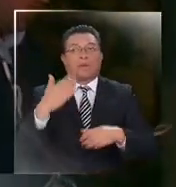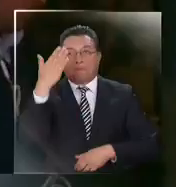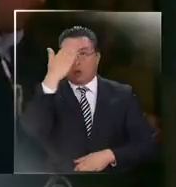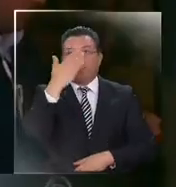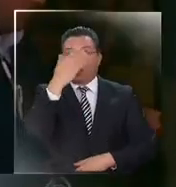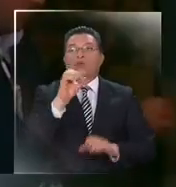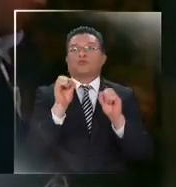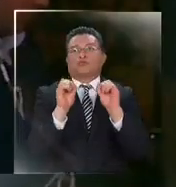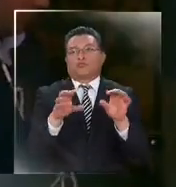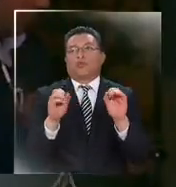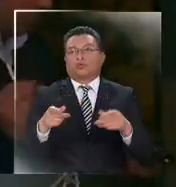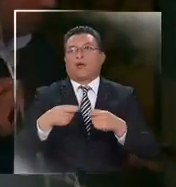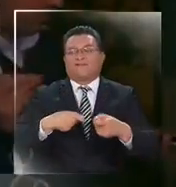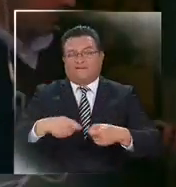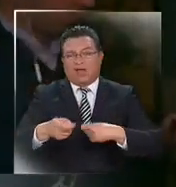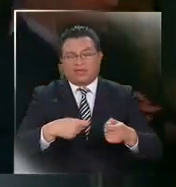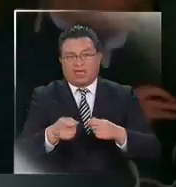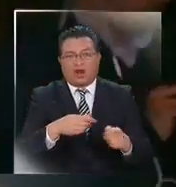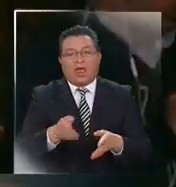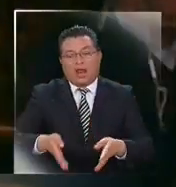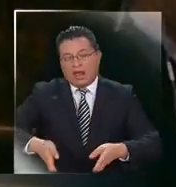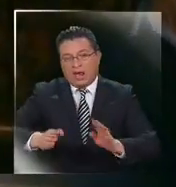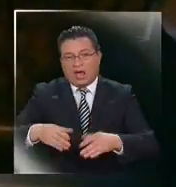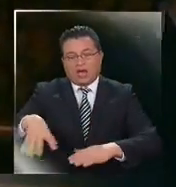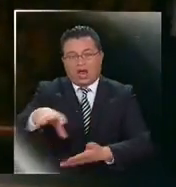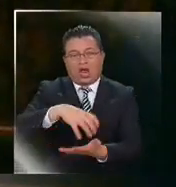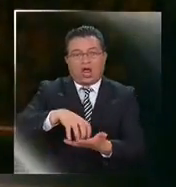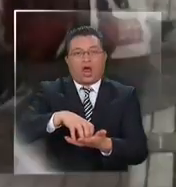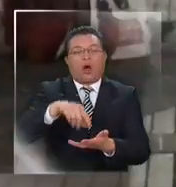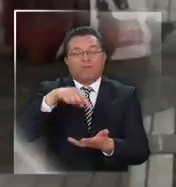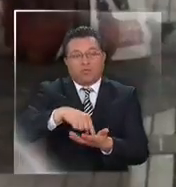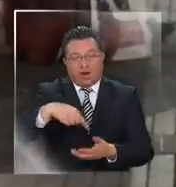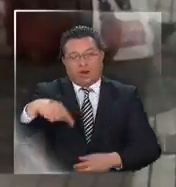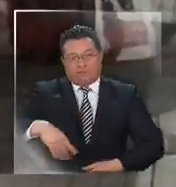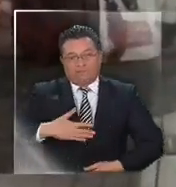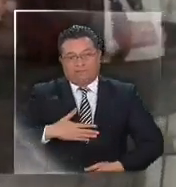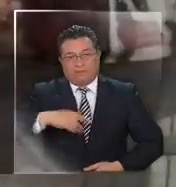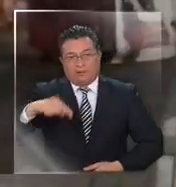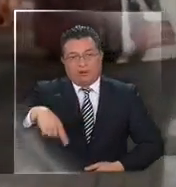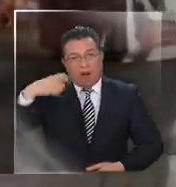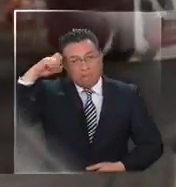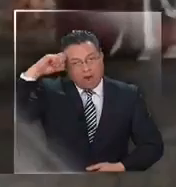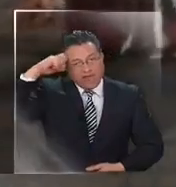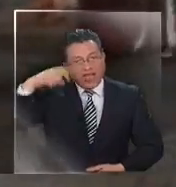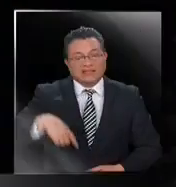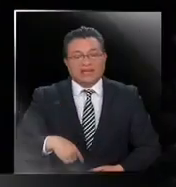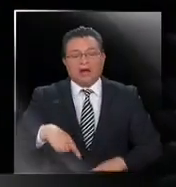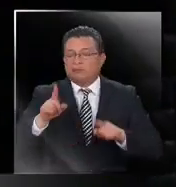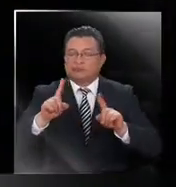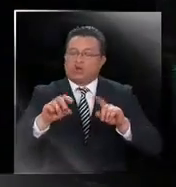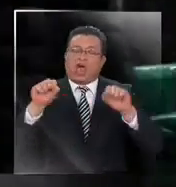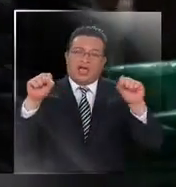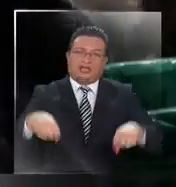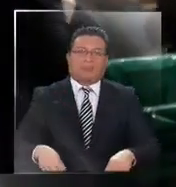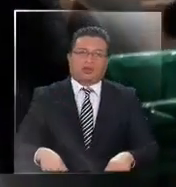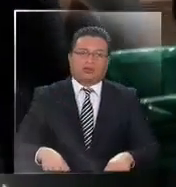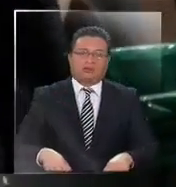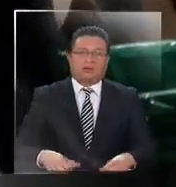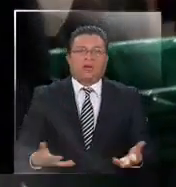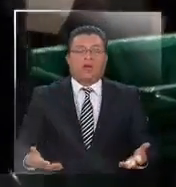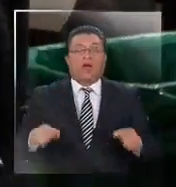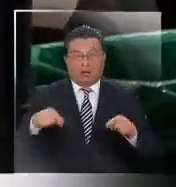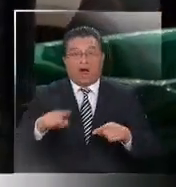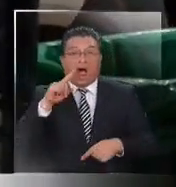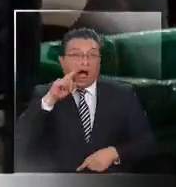de vendedores ambulantes que tenemos en este momento en Providencia es inaceptable. Y de verdad aquí